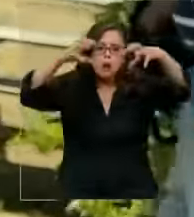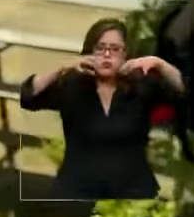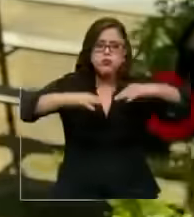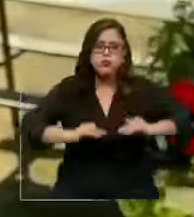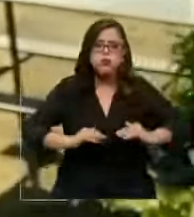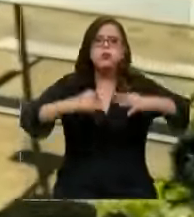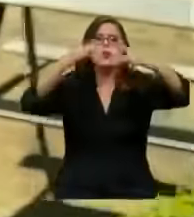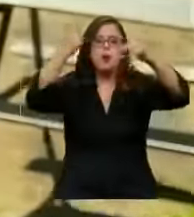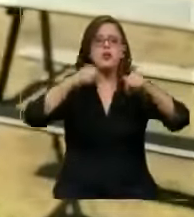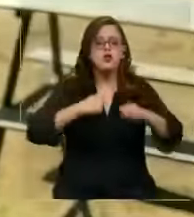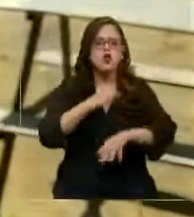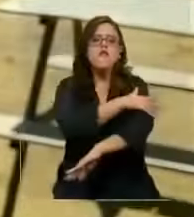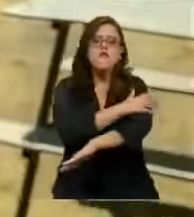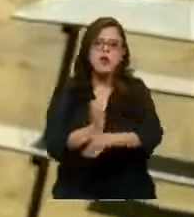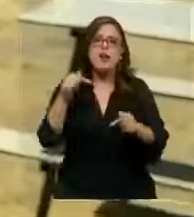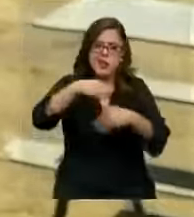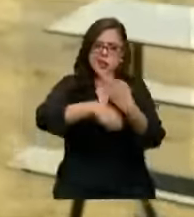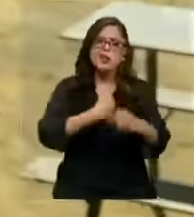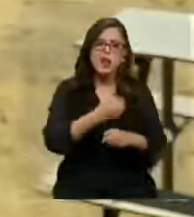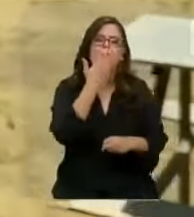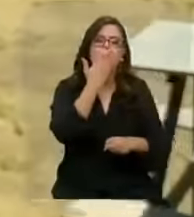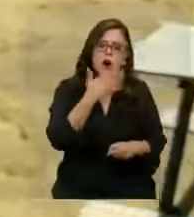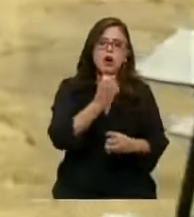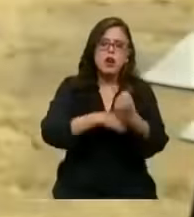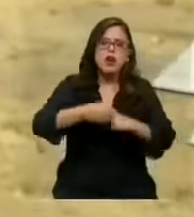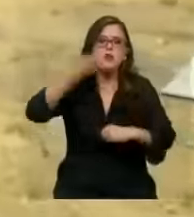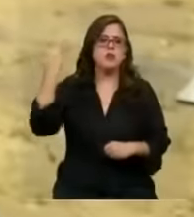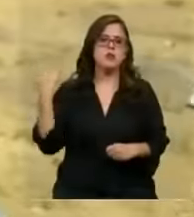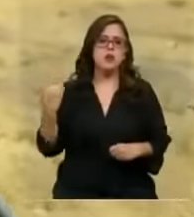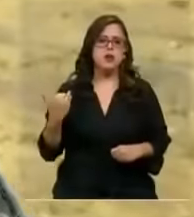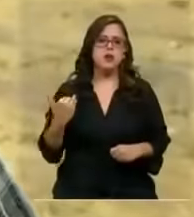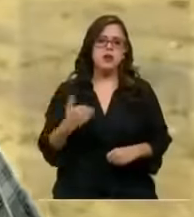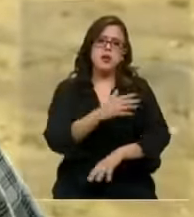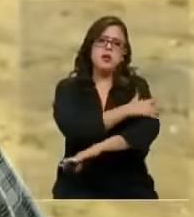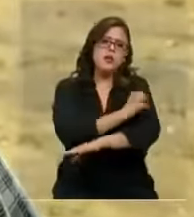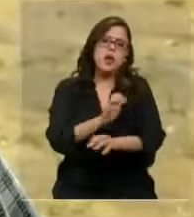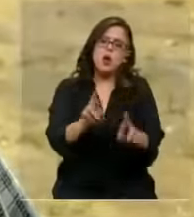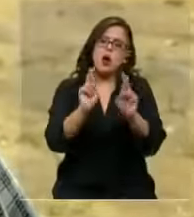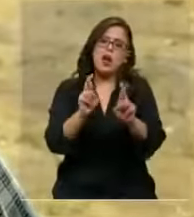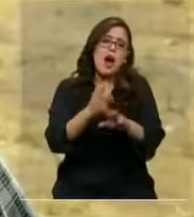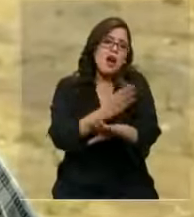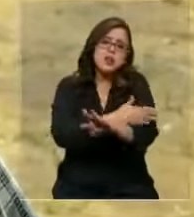viene va a ser mejor que el otro. Yo tengo la fe, ojalá antes que yo me muera.